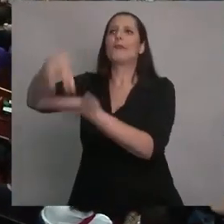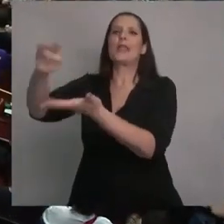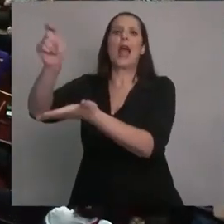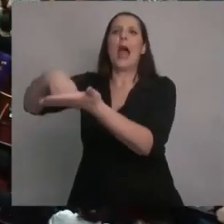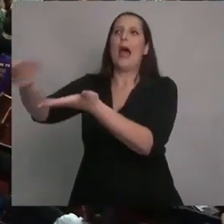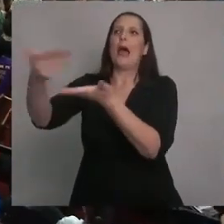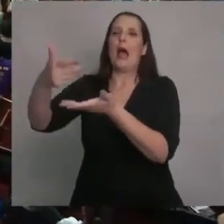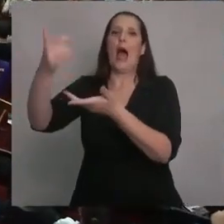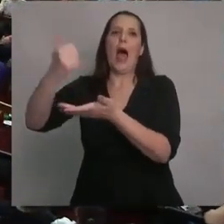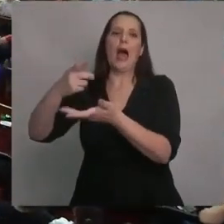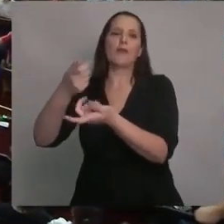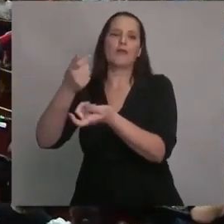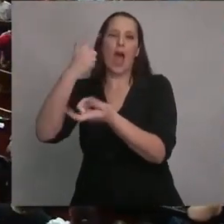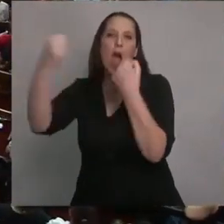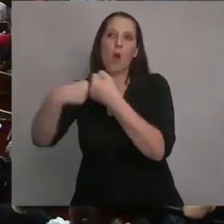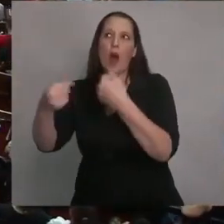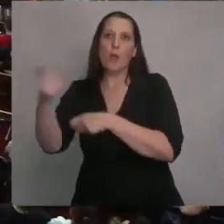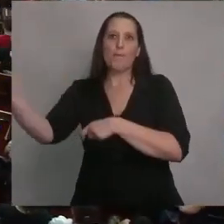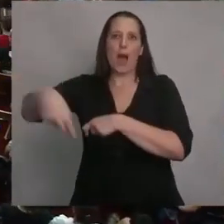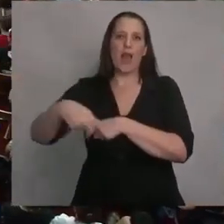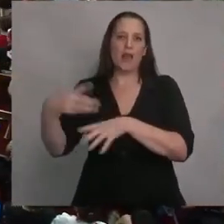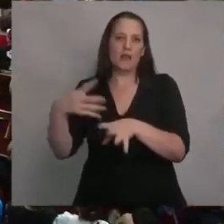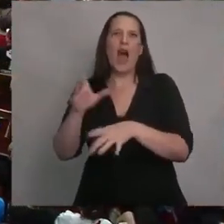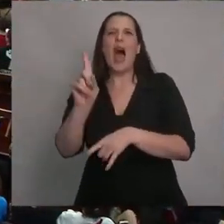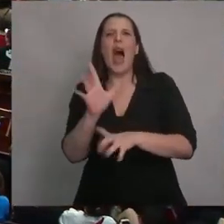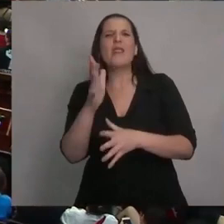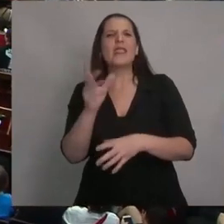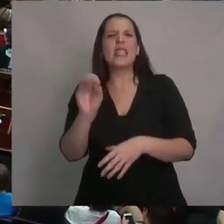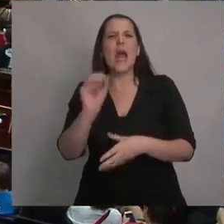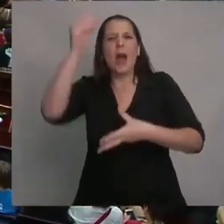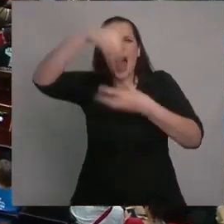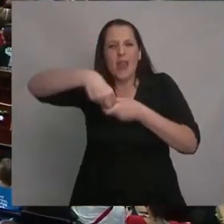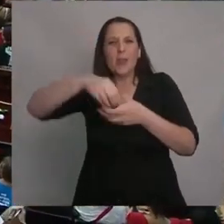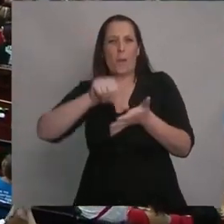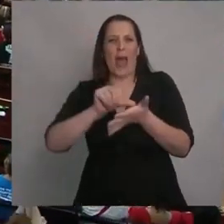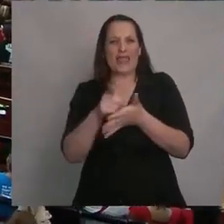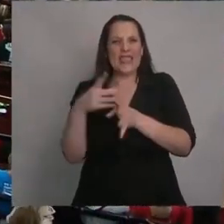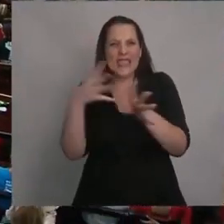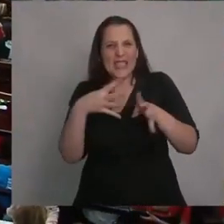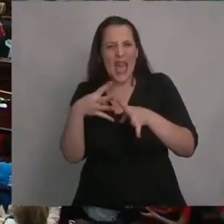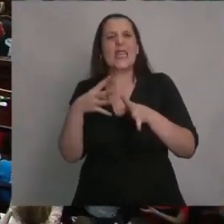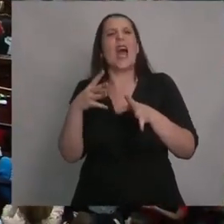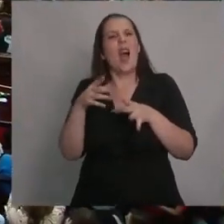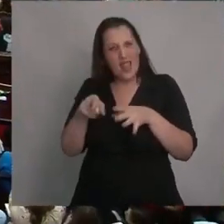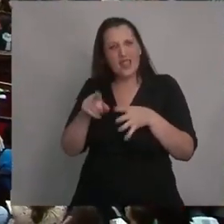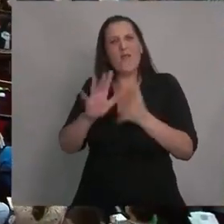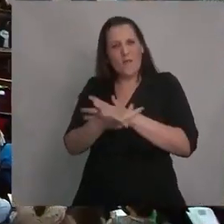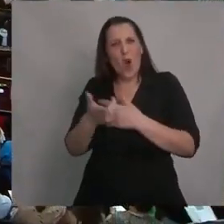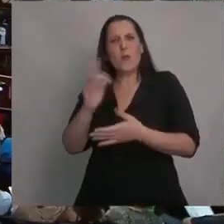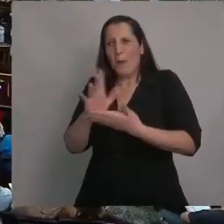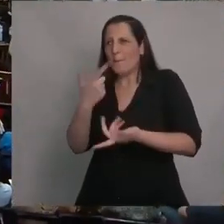las así llamadas guerras internas de los países o conflictos armados, son en general formas de